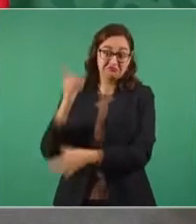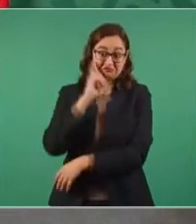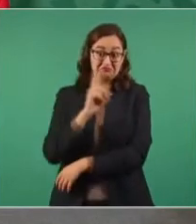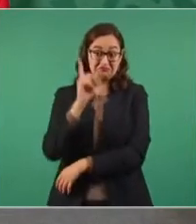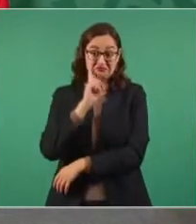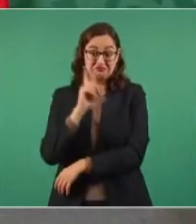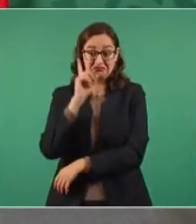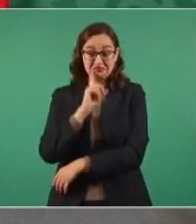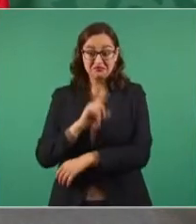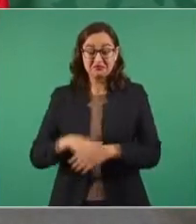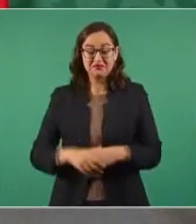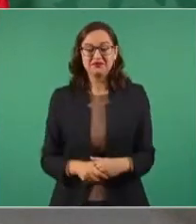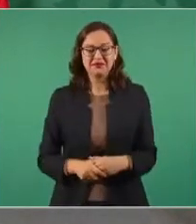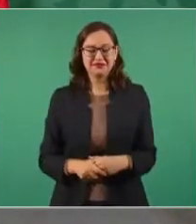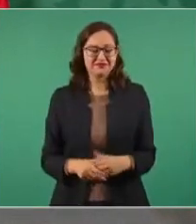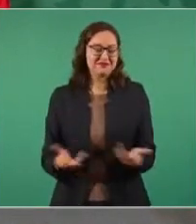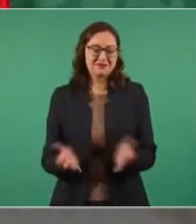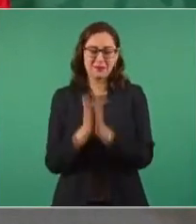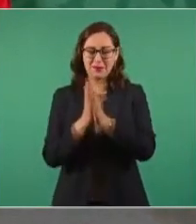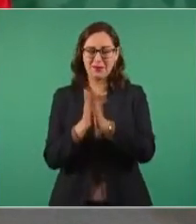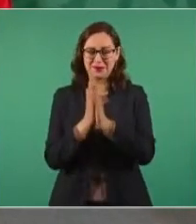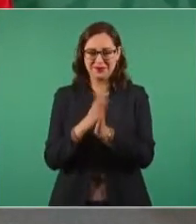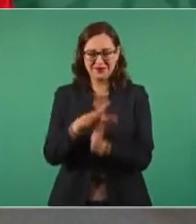aunque parezca en qué